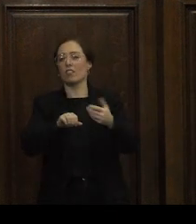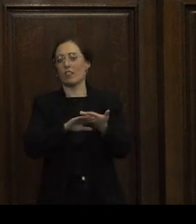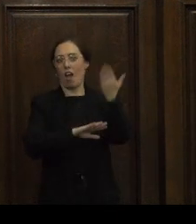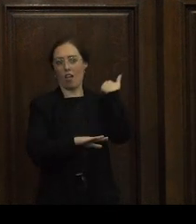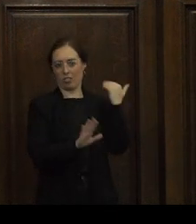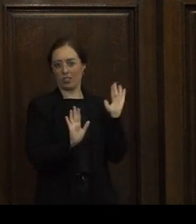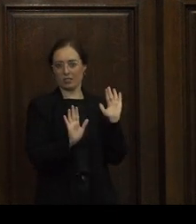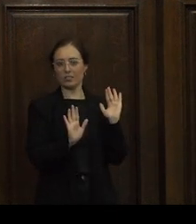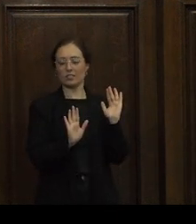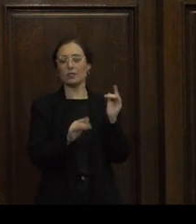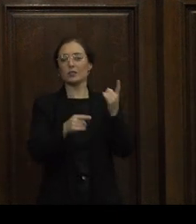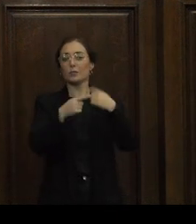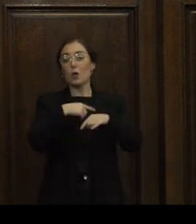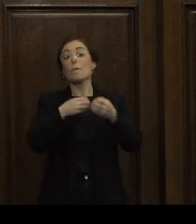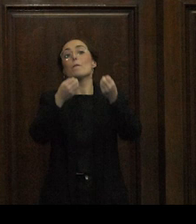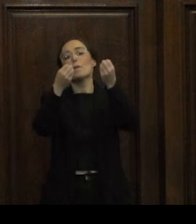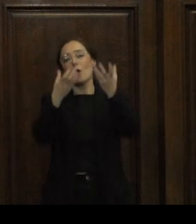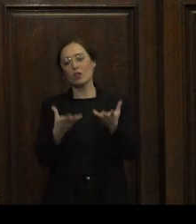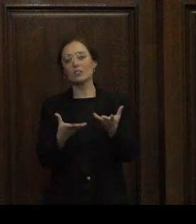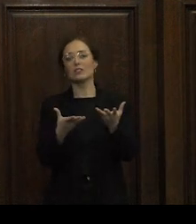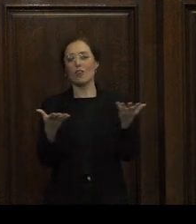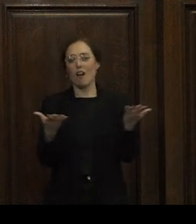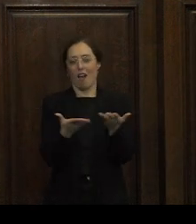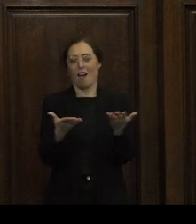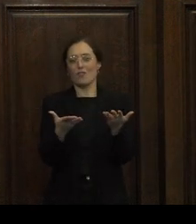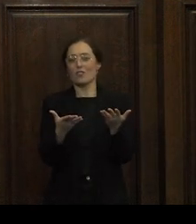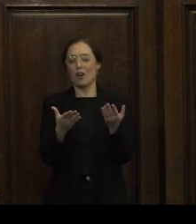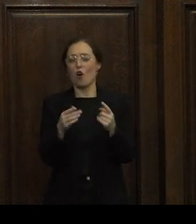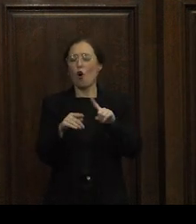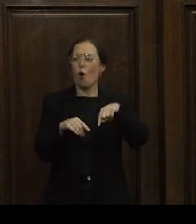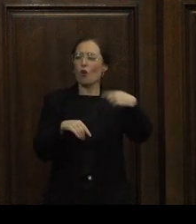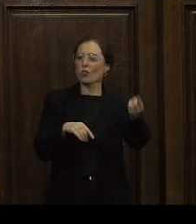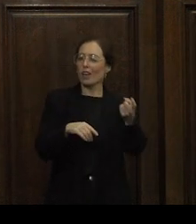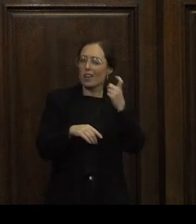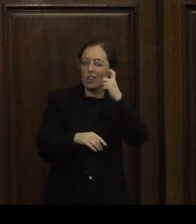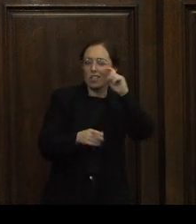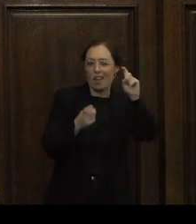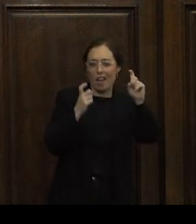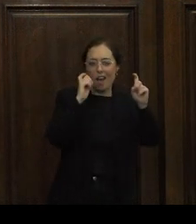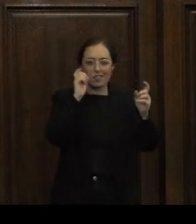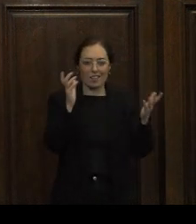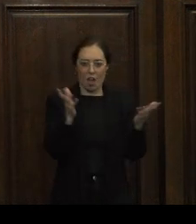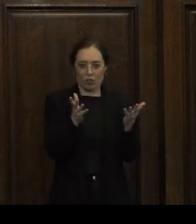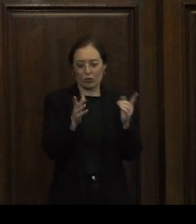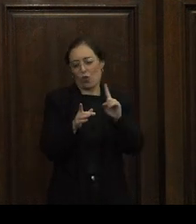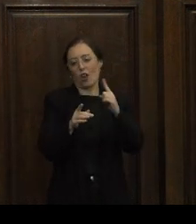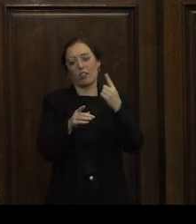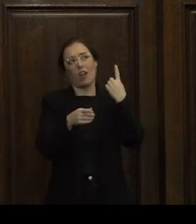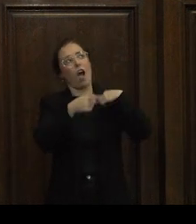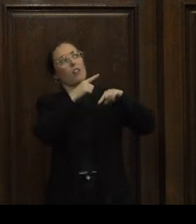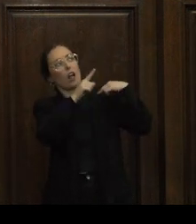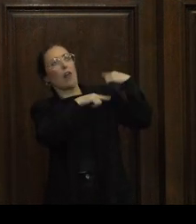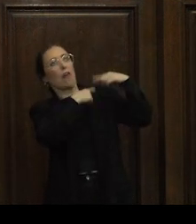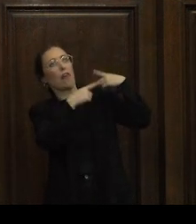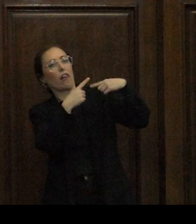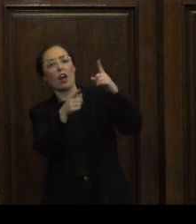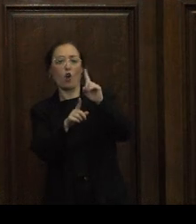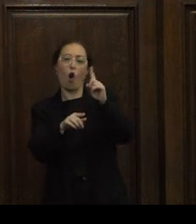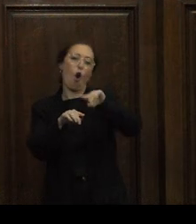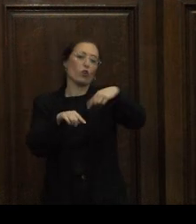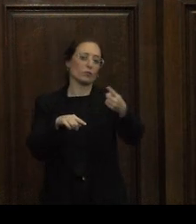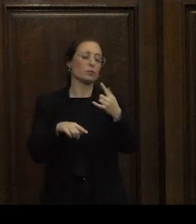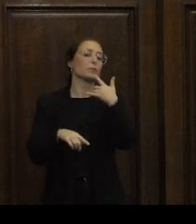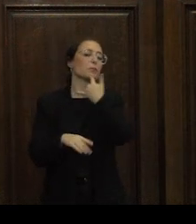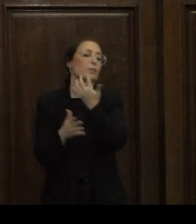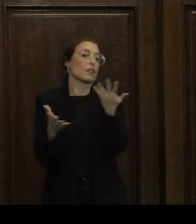solían brotar antes. Por eso es que se han vuelto tan eficaces otras estrategias, no las tradicionales hipócritas modernas,